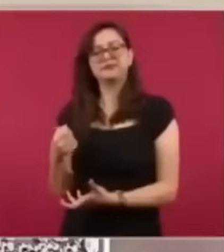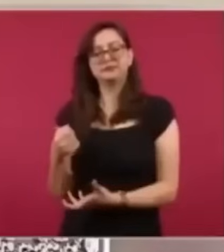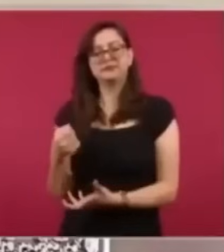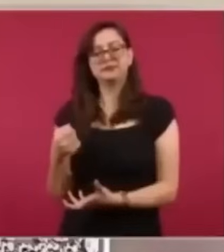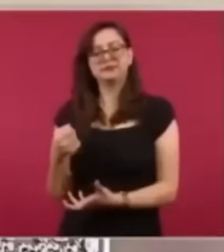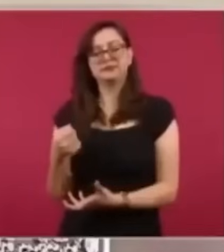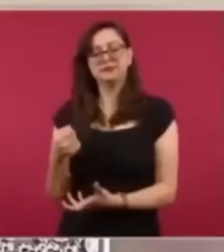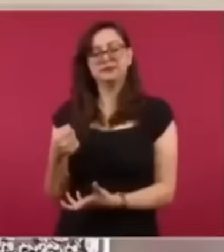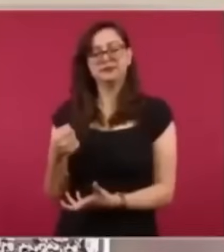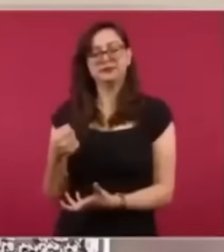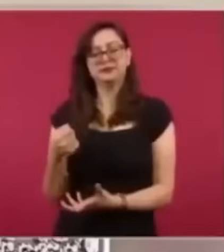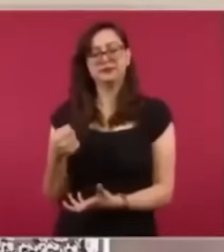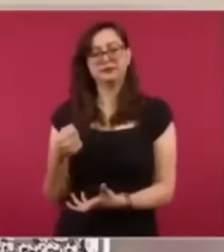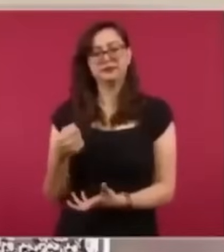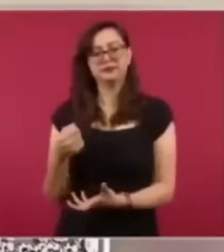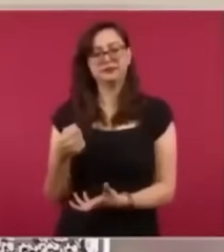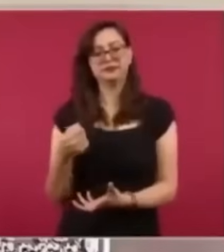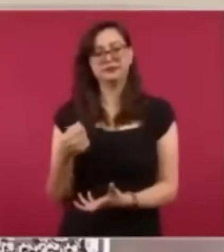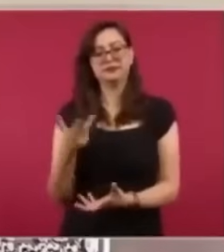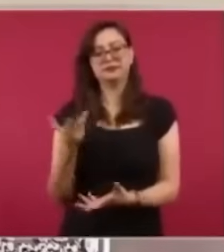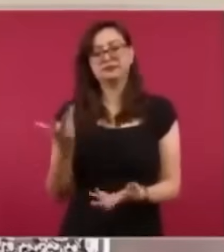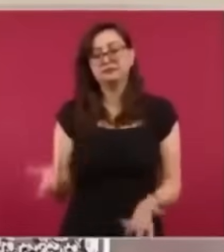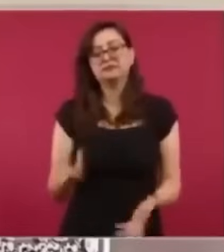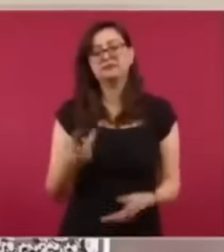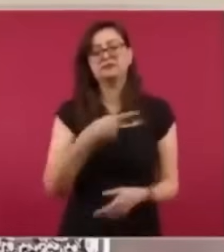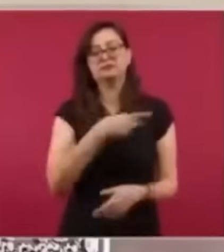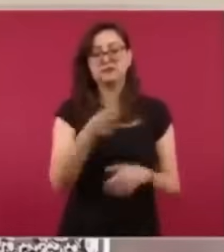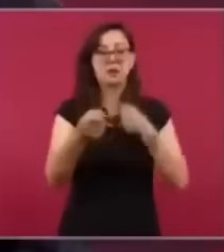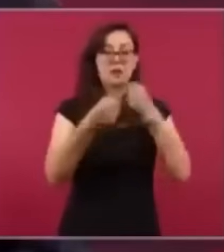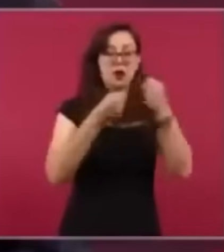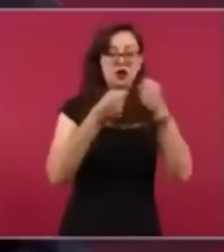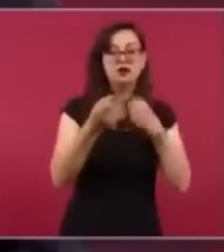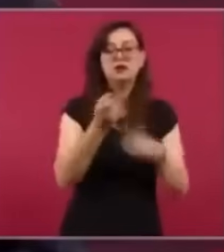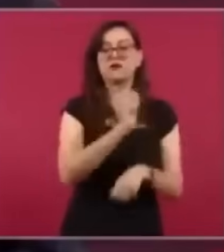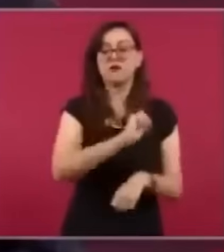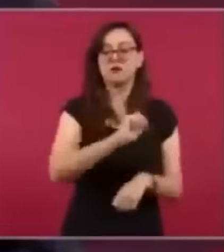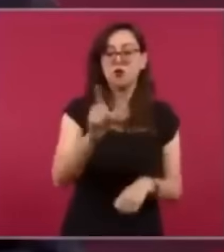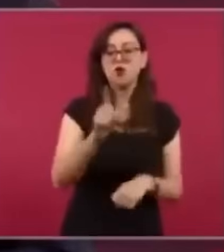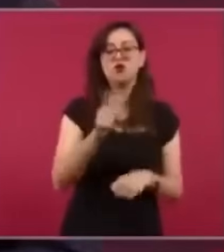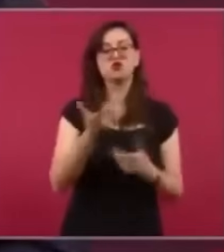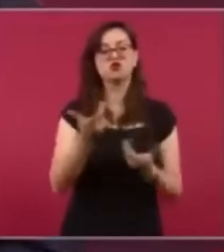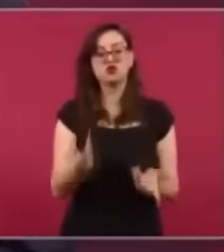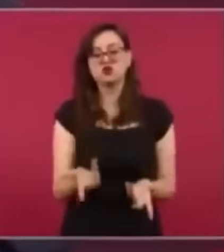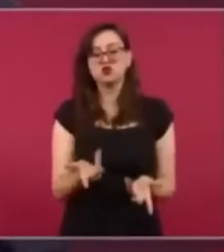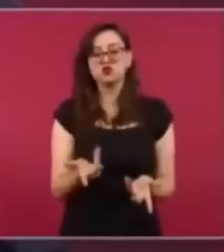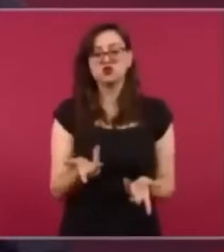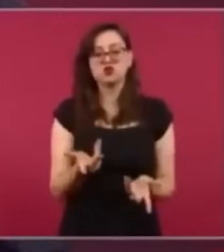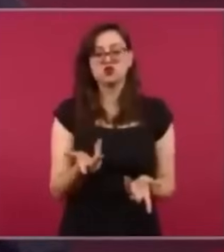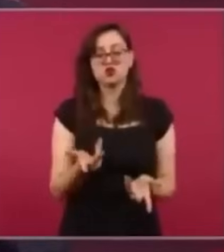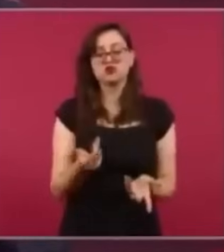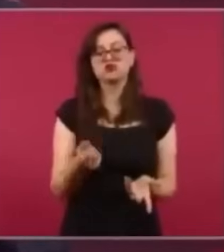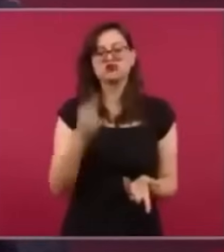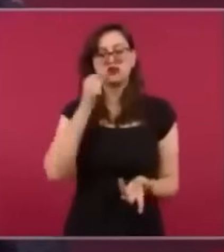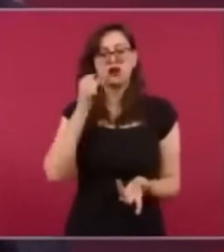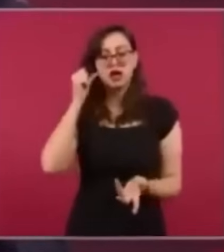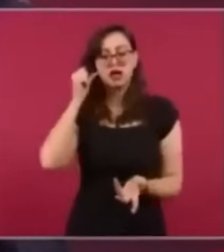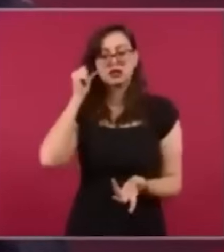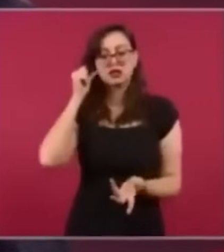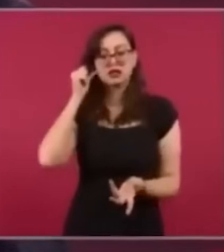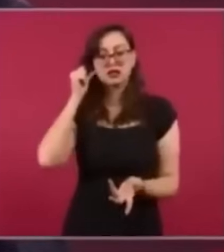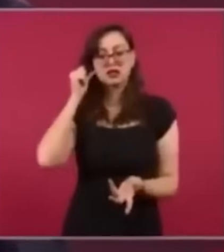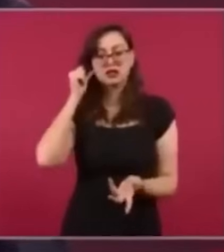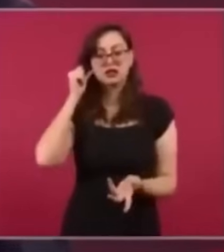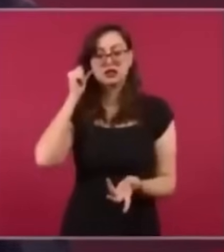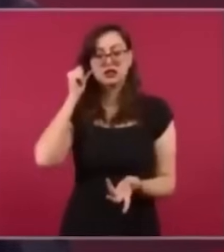convencionales, a los periodistas famosos, estos que salieron ayer, que